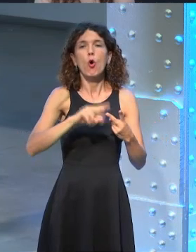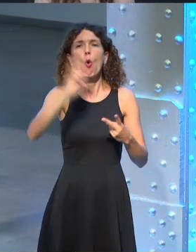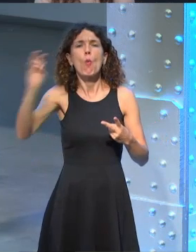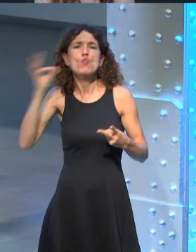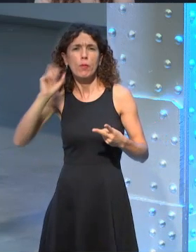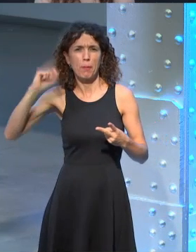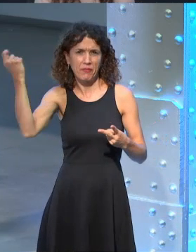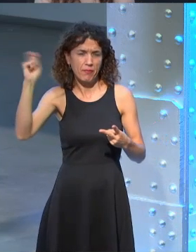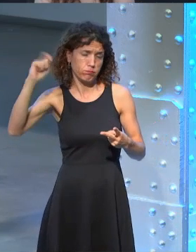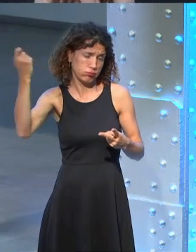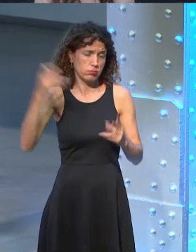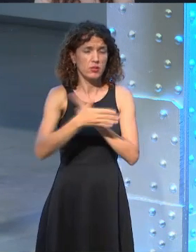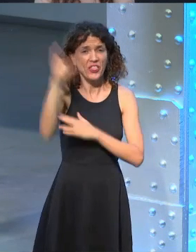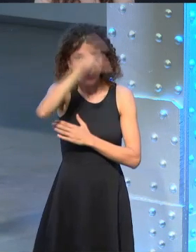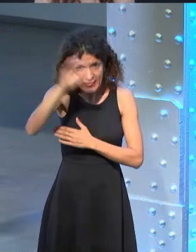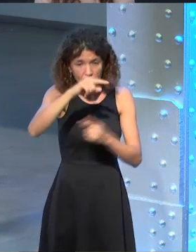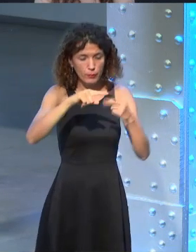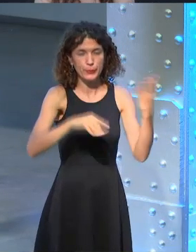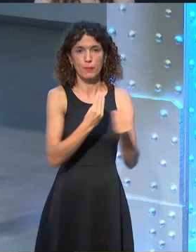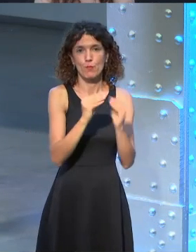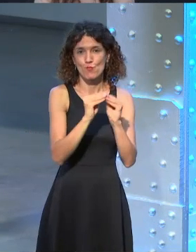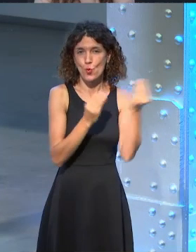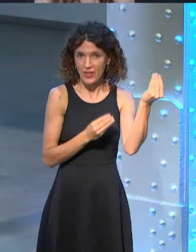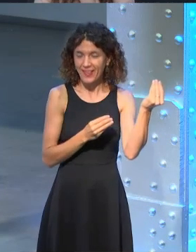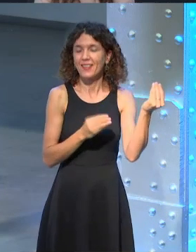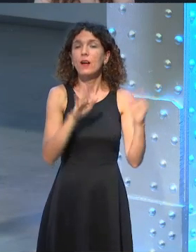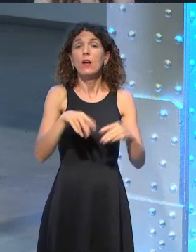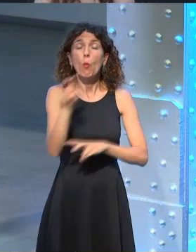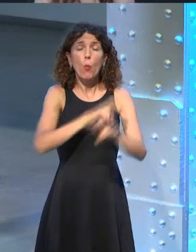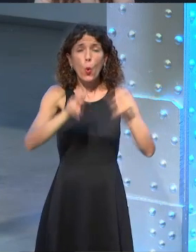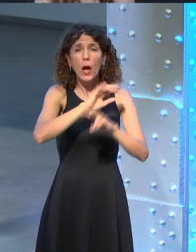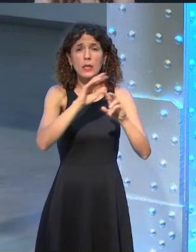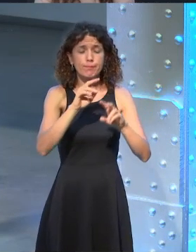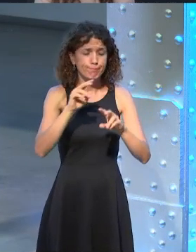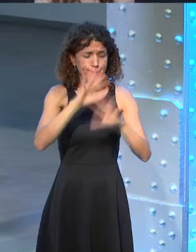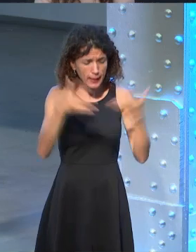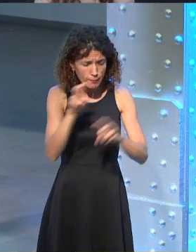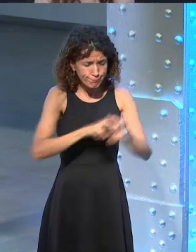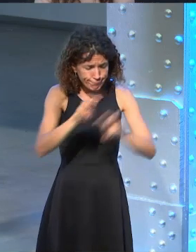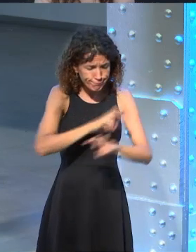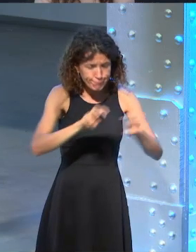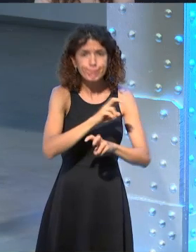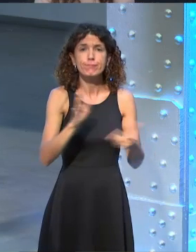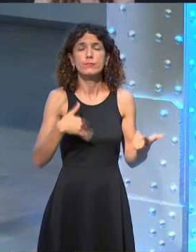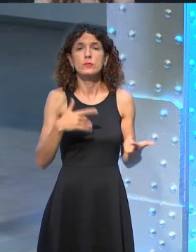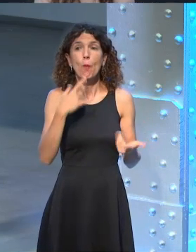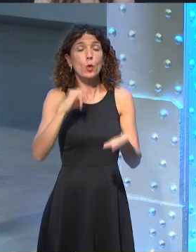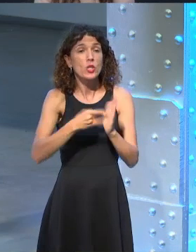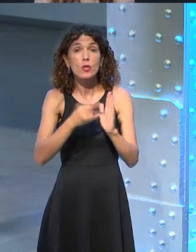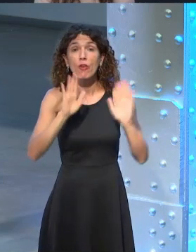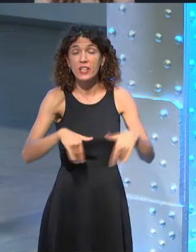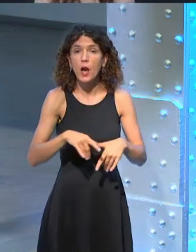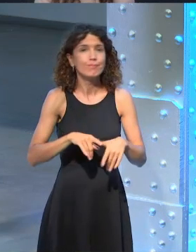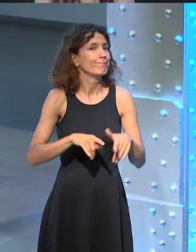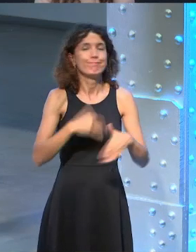mujeres de éxito científicas, ¿no? Y ahora cuando he ido a buscar, porque lo había olvidado y me puse a buscar, y he tenido una decepción porque parece que el proyecto no